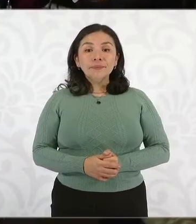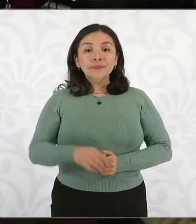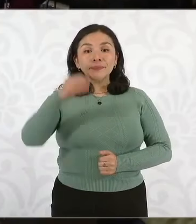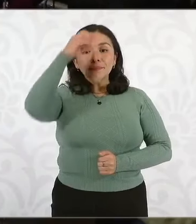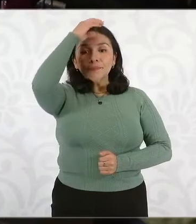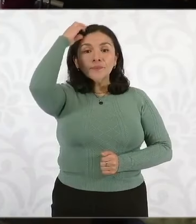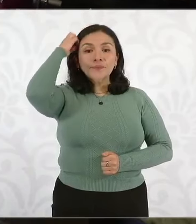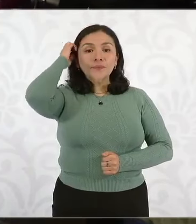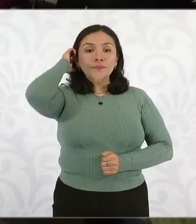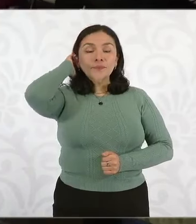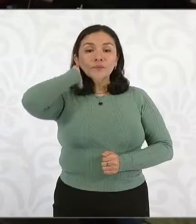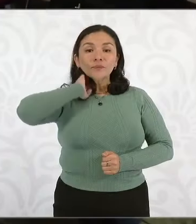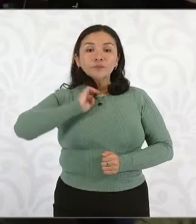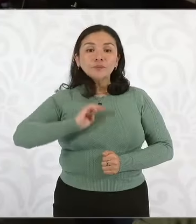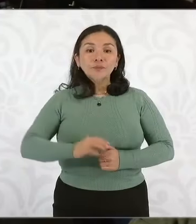Ya preguntaron mucho.